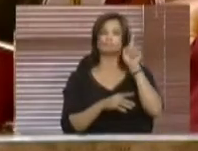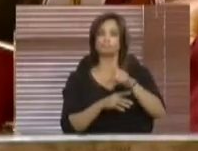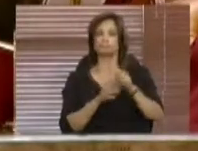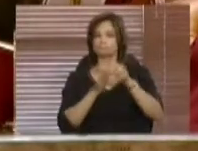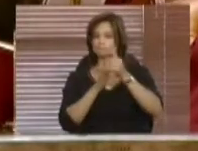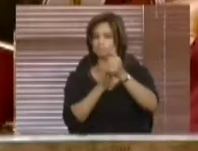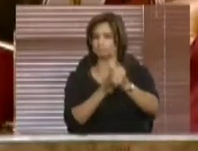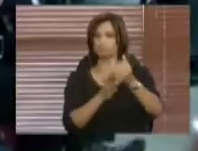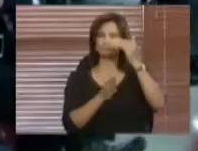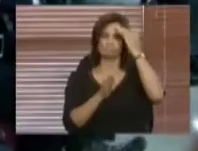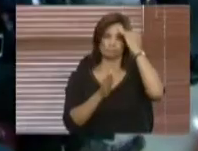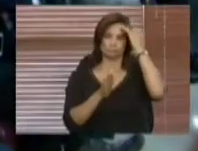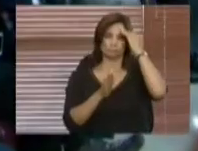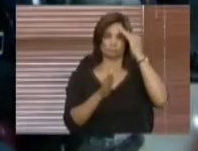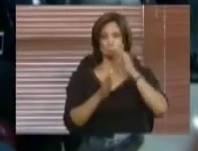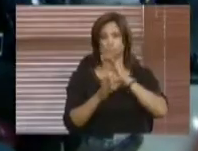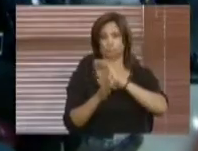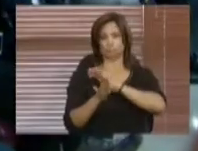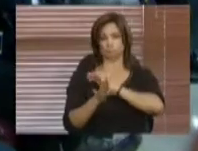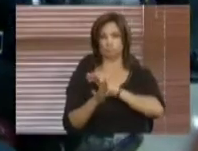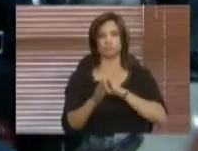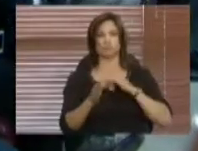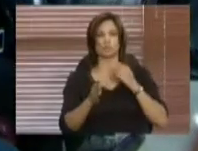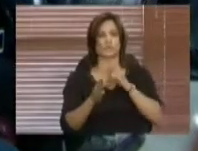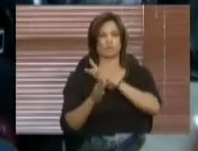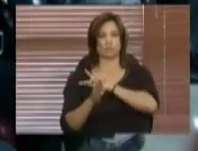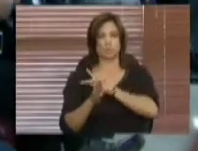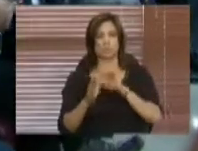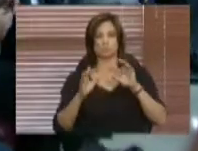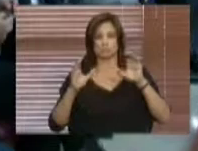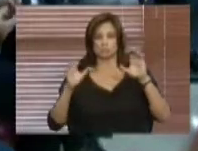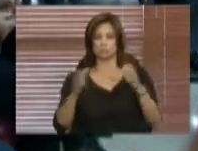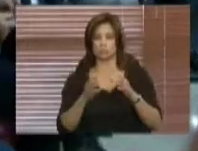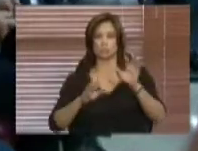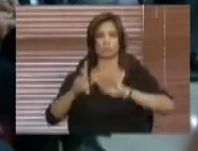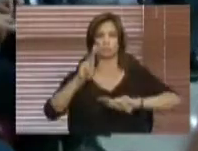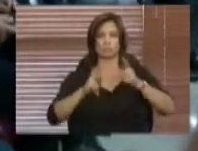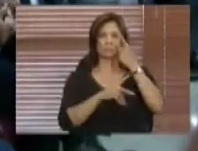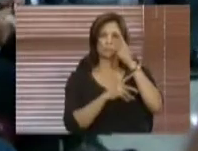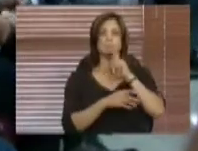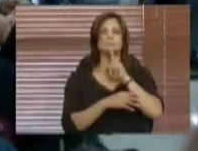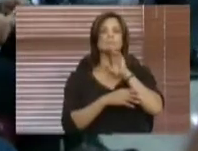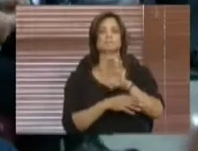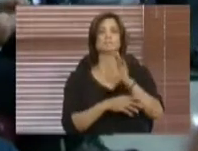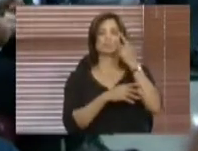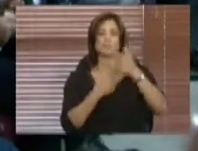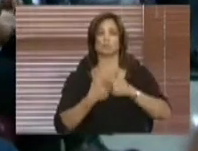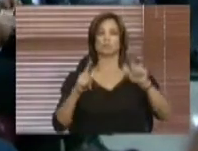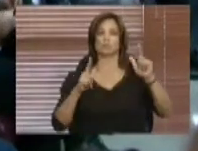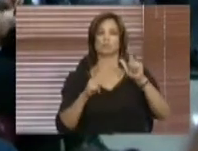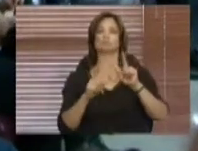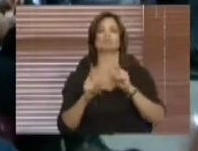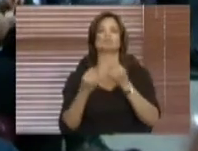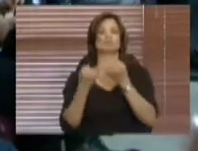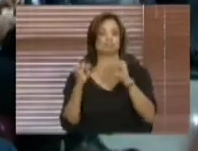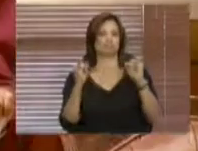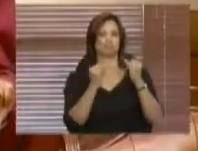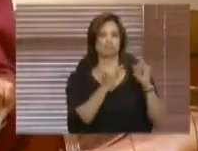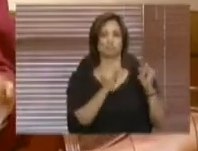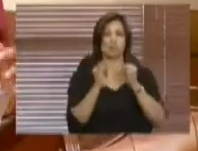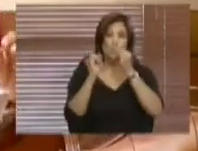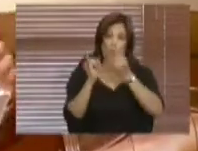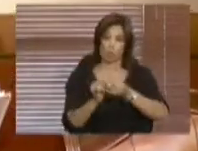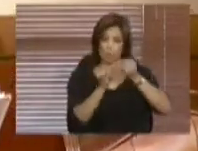guiar la conciencia individual y colectiva de una ciudadanía comprometida con la libertad individual y la